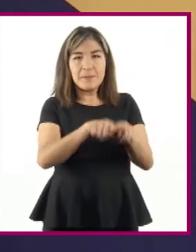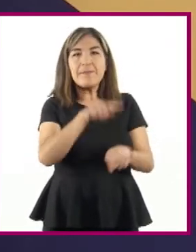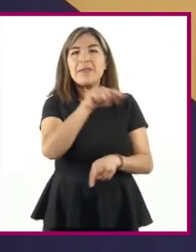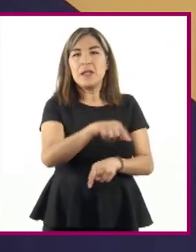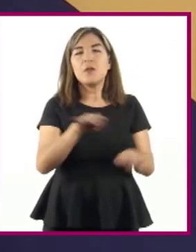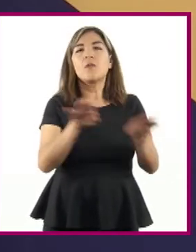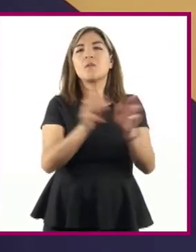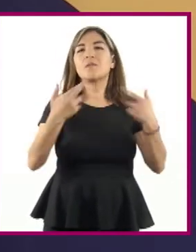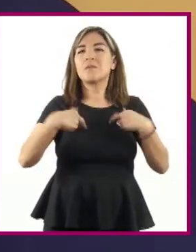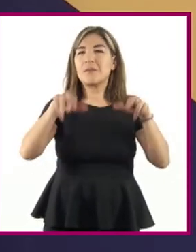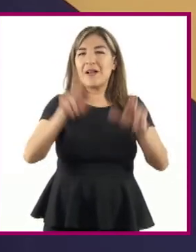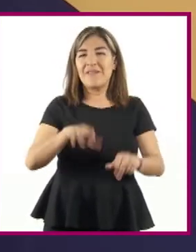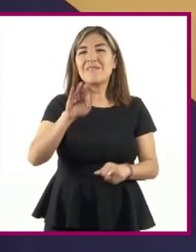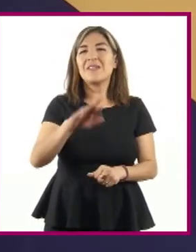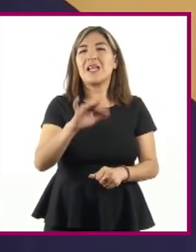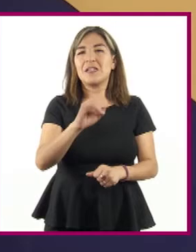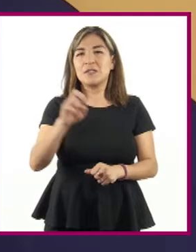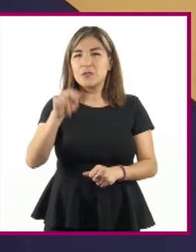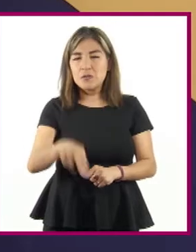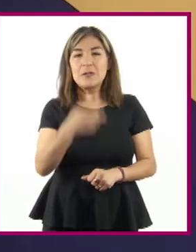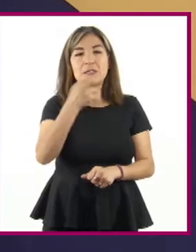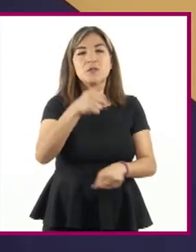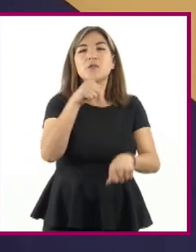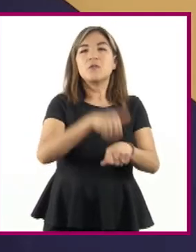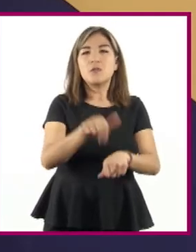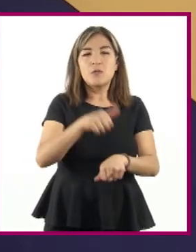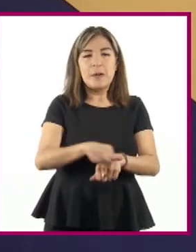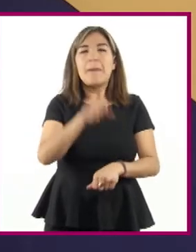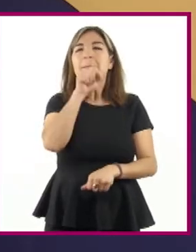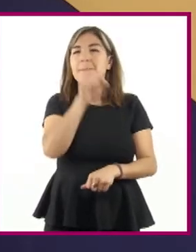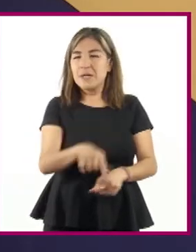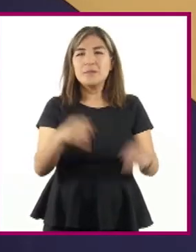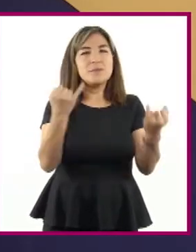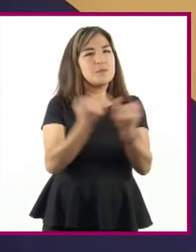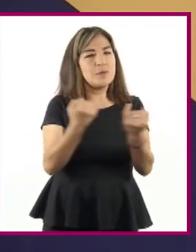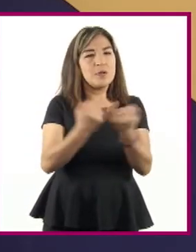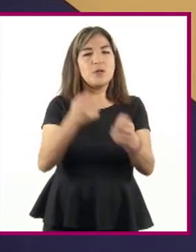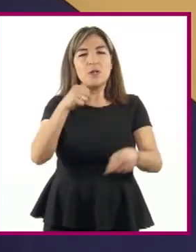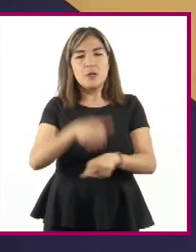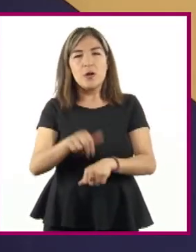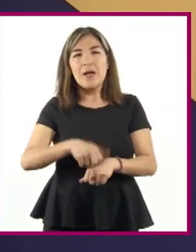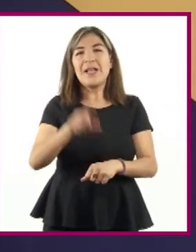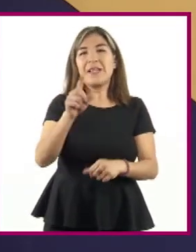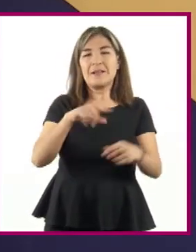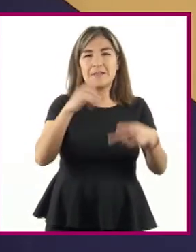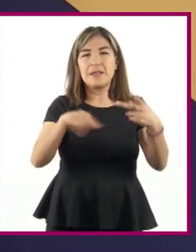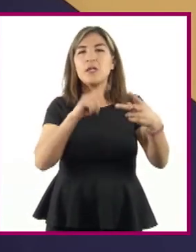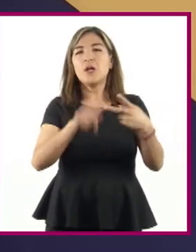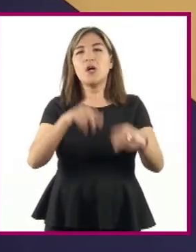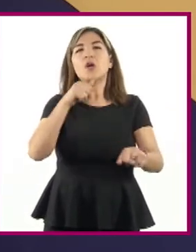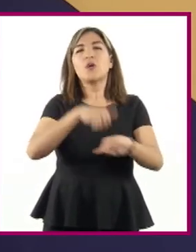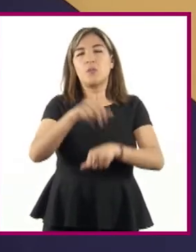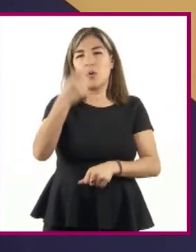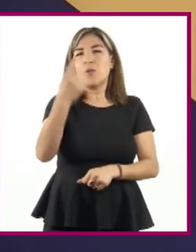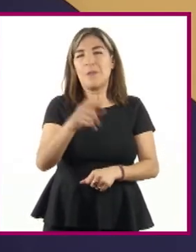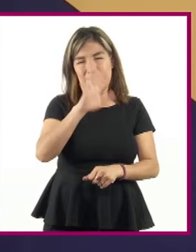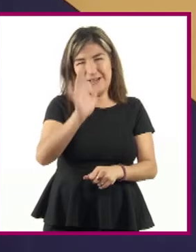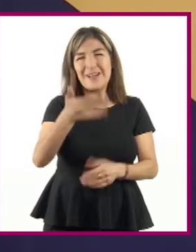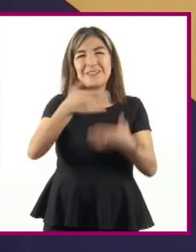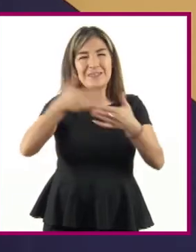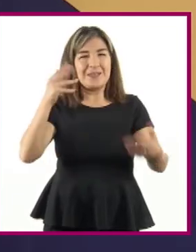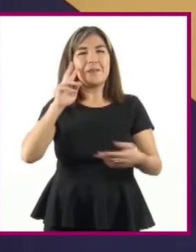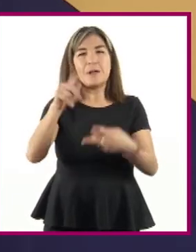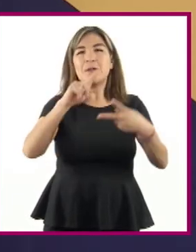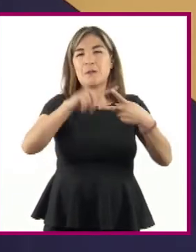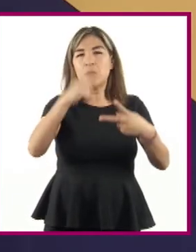representarse como una fracción, en la que el numerador es el mismo número y el denominador es 1, como ya lo habíamos visto en